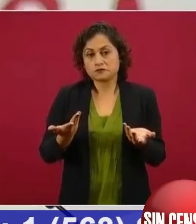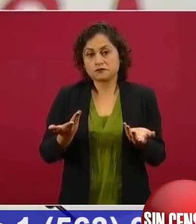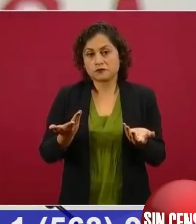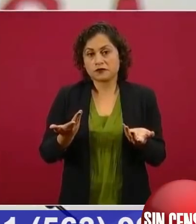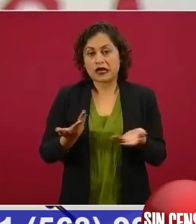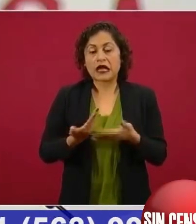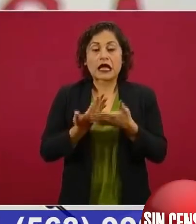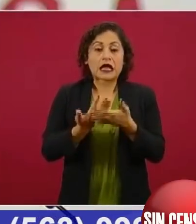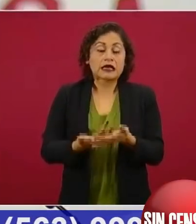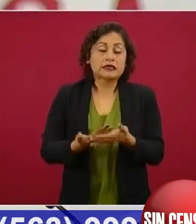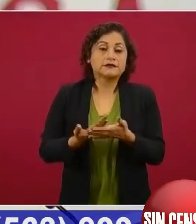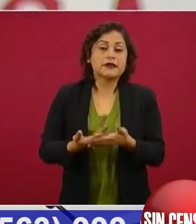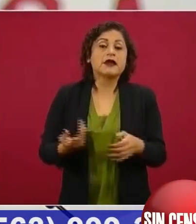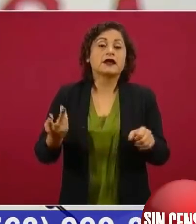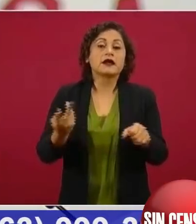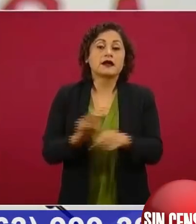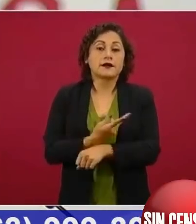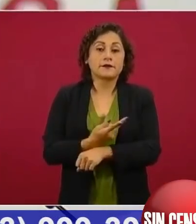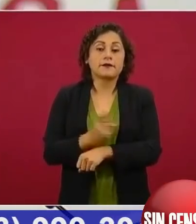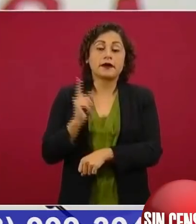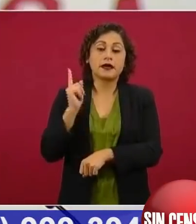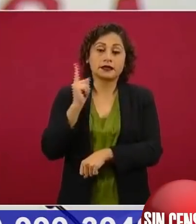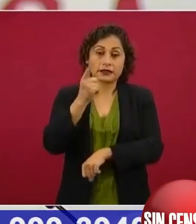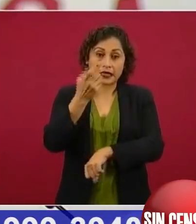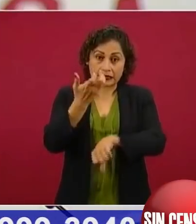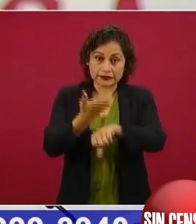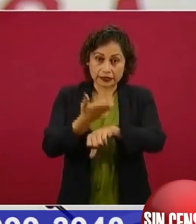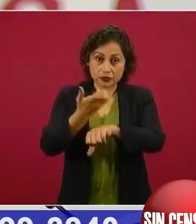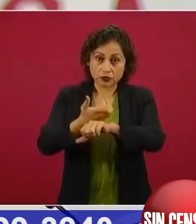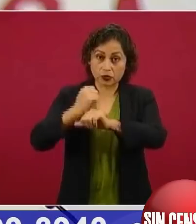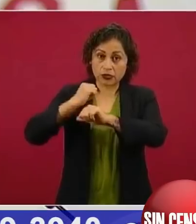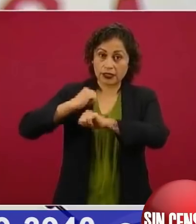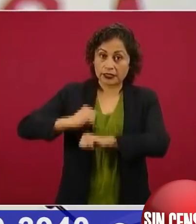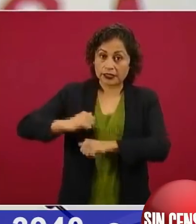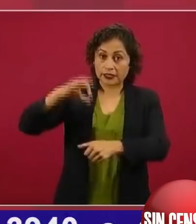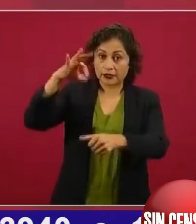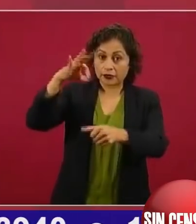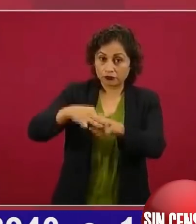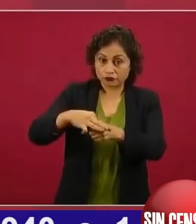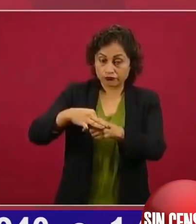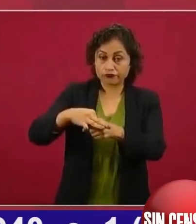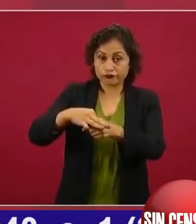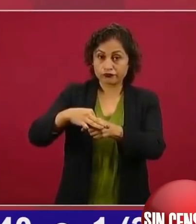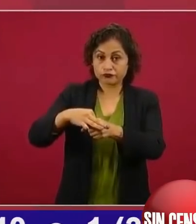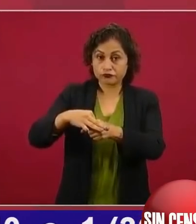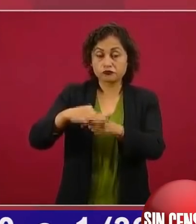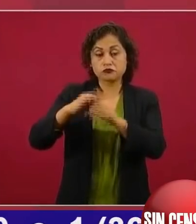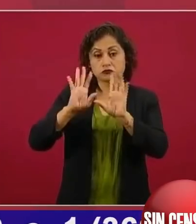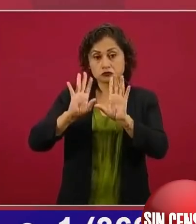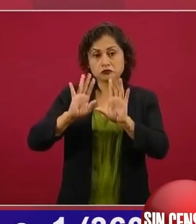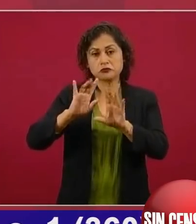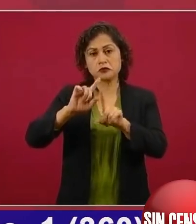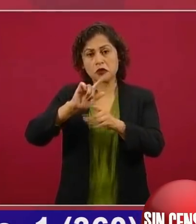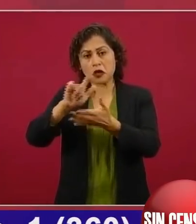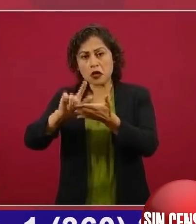decida la autoridad electoral en Estados Unidos o las instancias